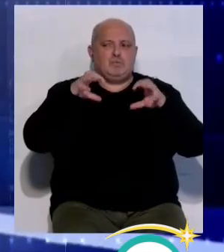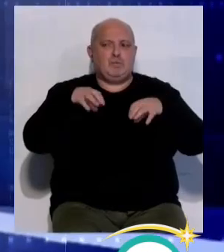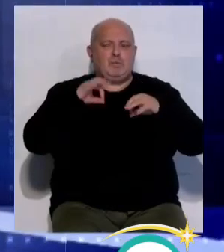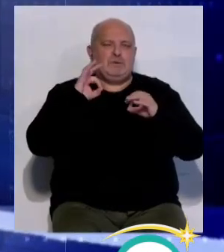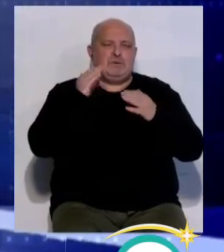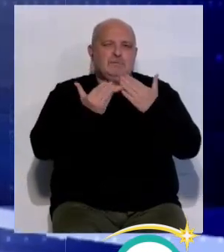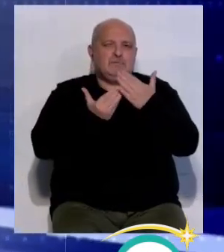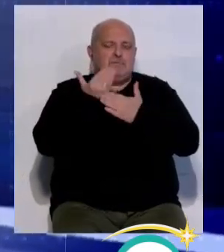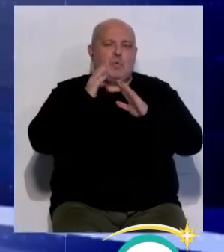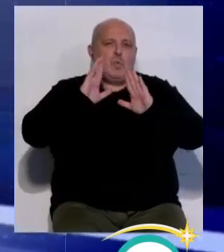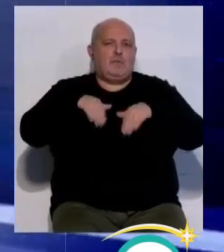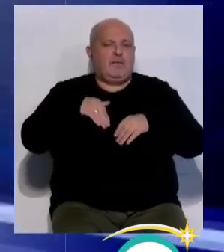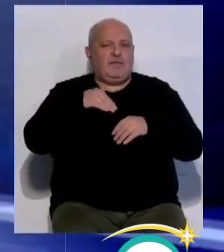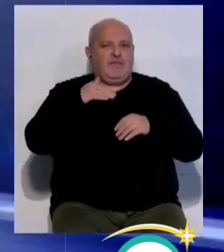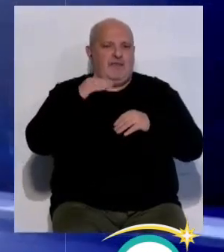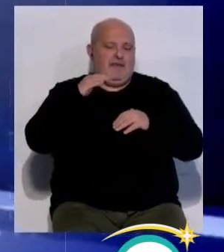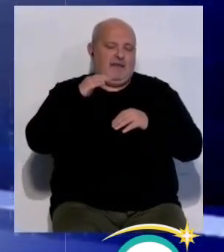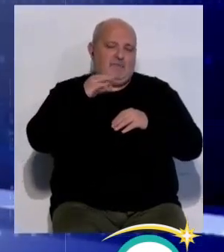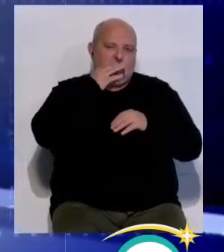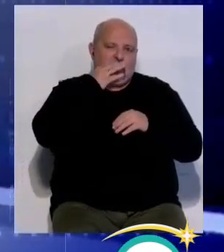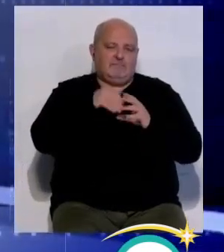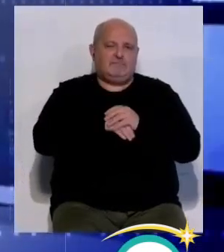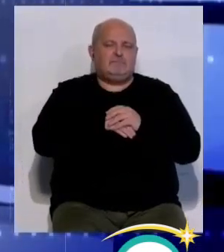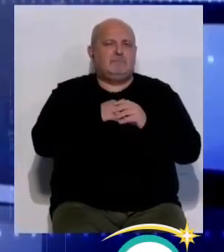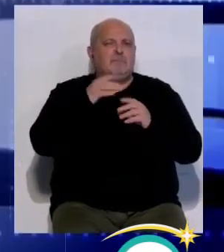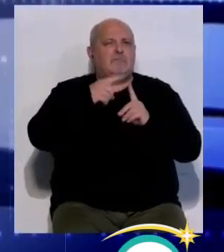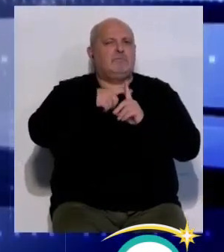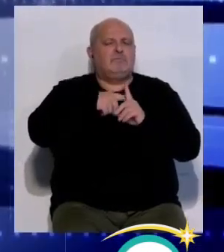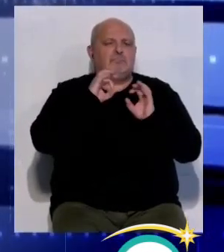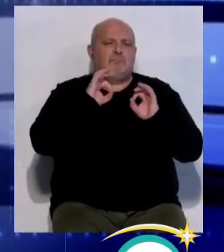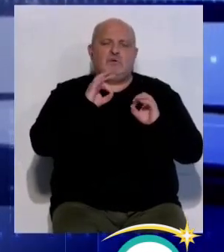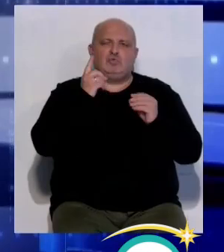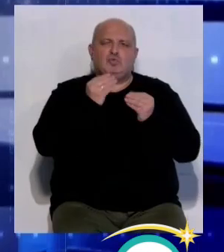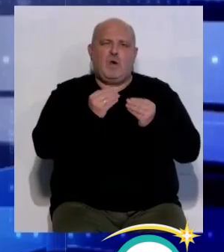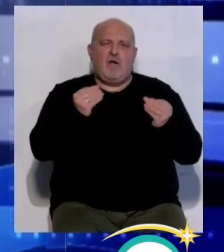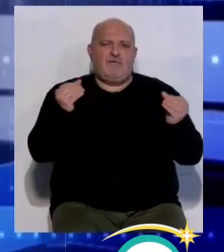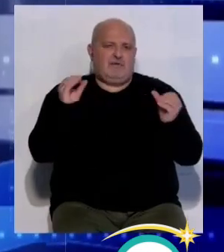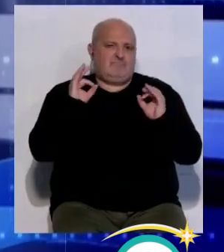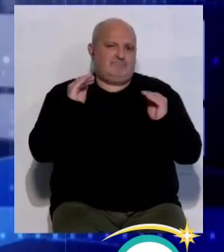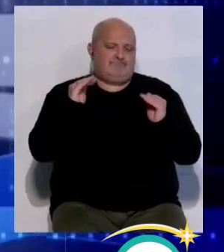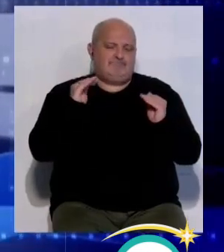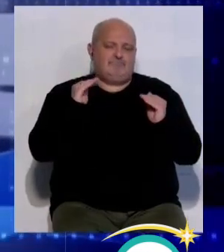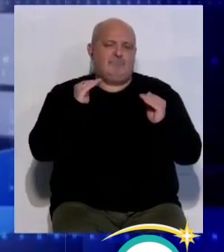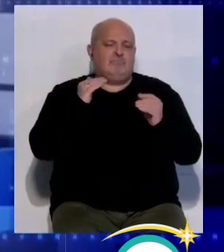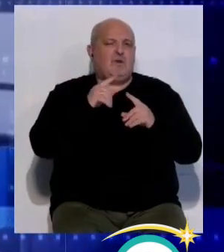a primeras y últimas horas del día. Las temperaturas en Cádiz serán suaves para esta época